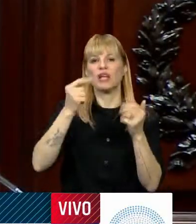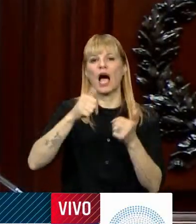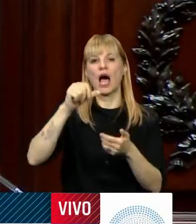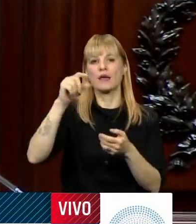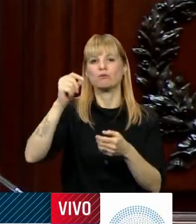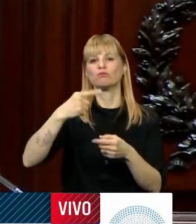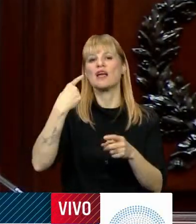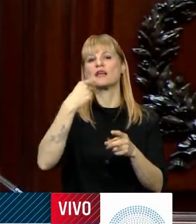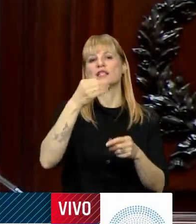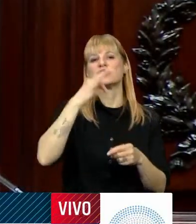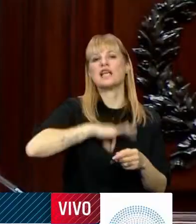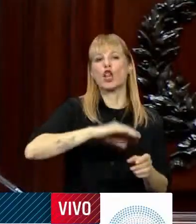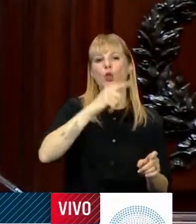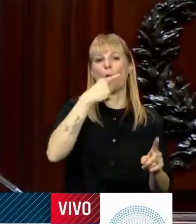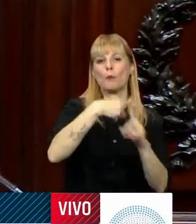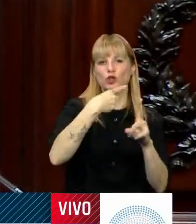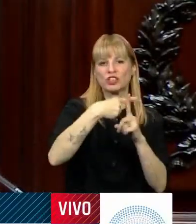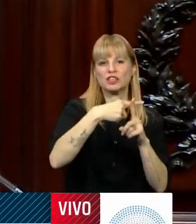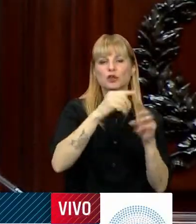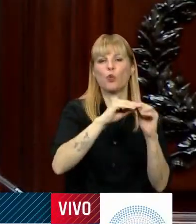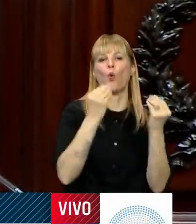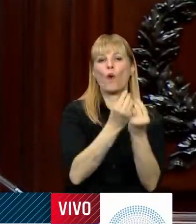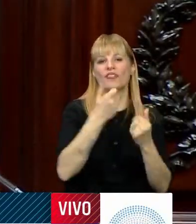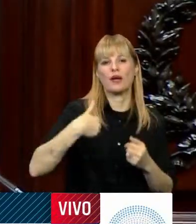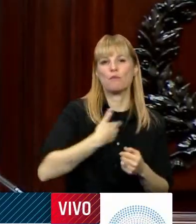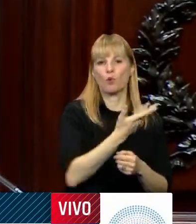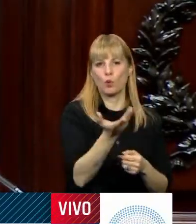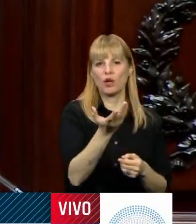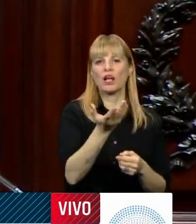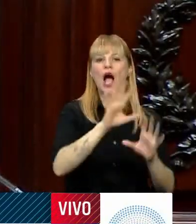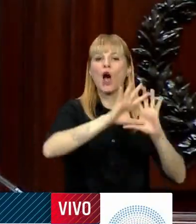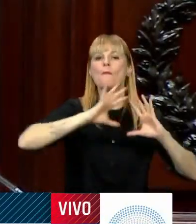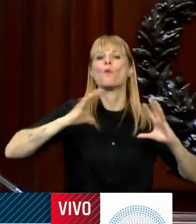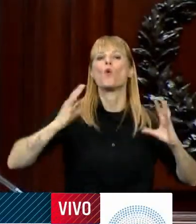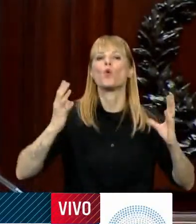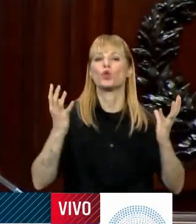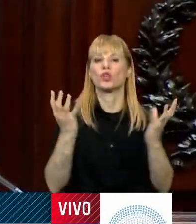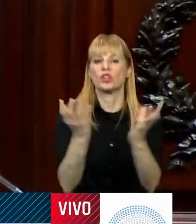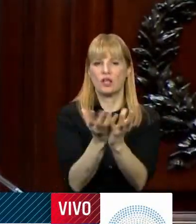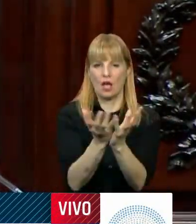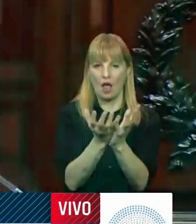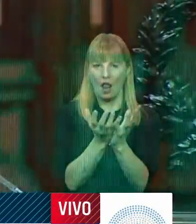saldo positivo en sus cuentas públicas a nivel global.